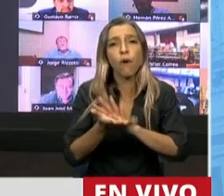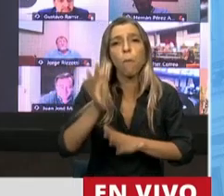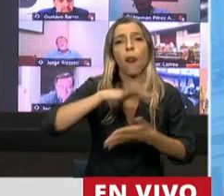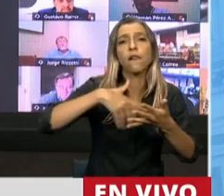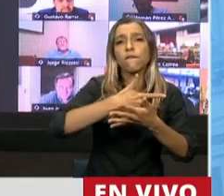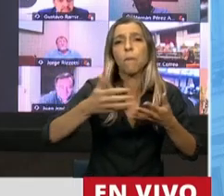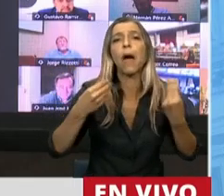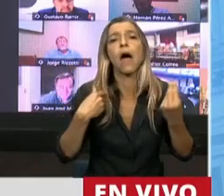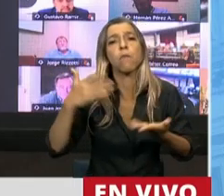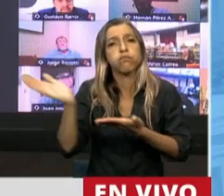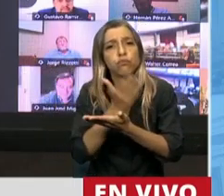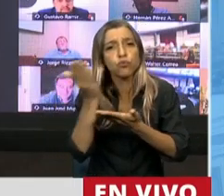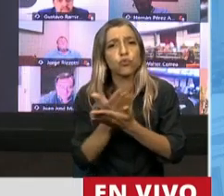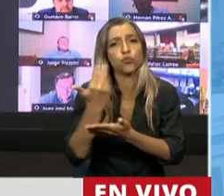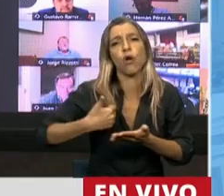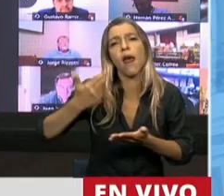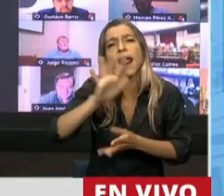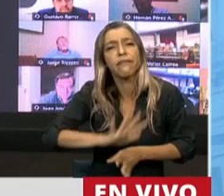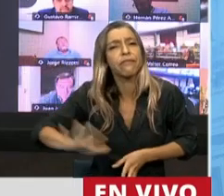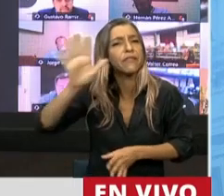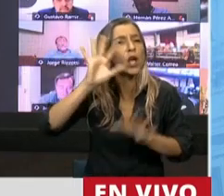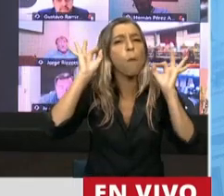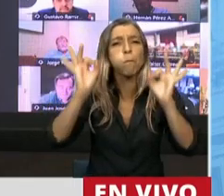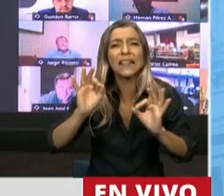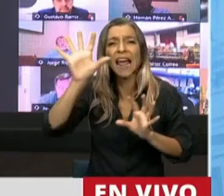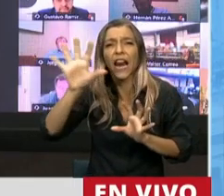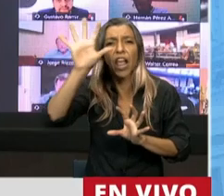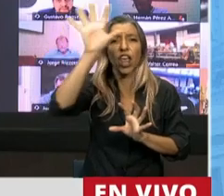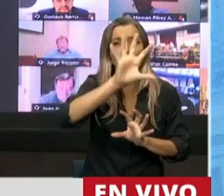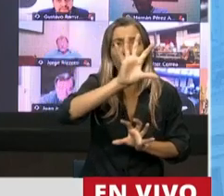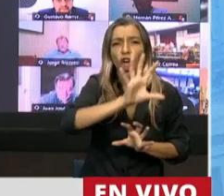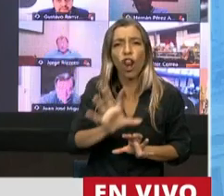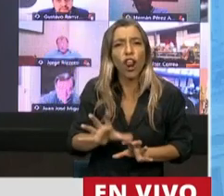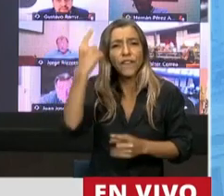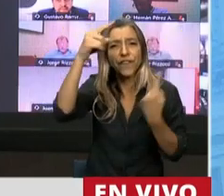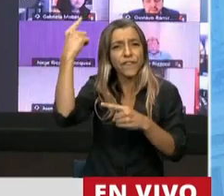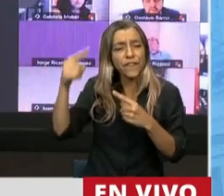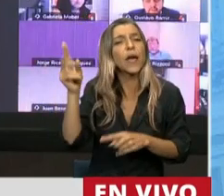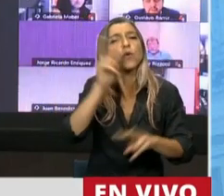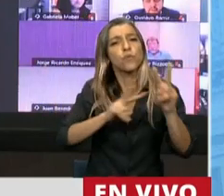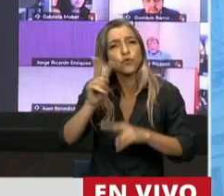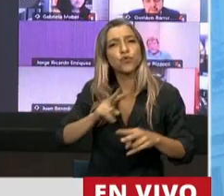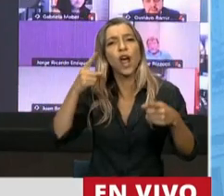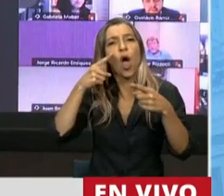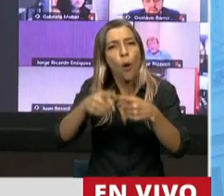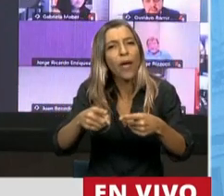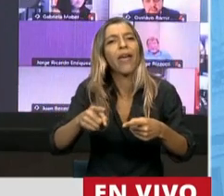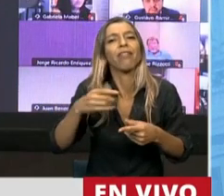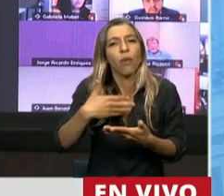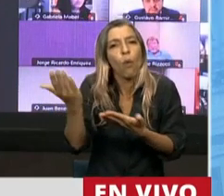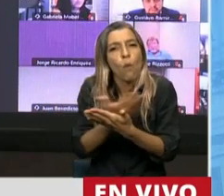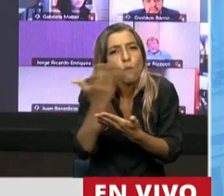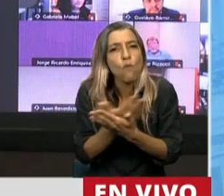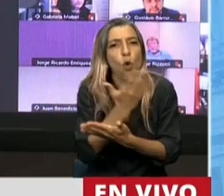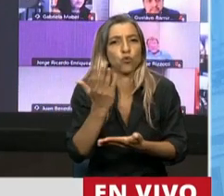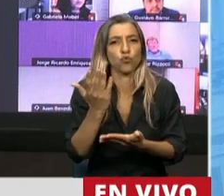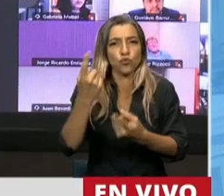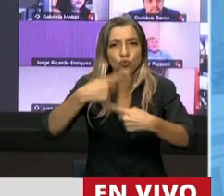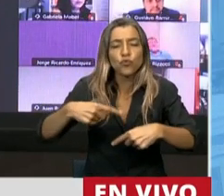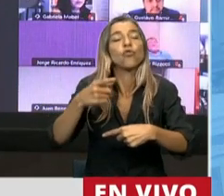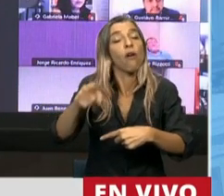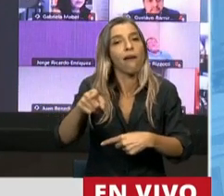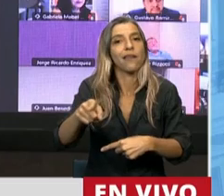todo el territorio nacional en cada una de sus regiones. Acordamos en el espíritu de la ley, señor presidente,